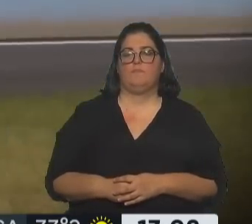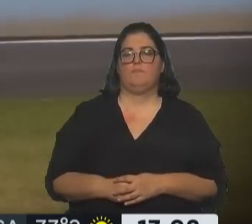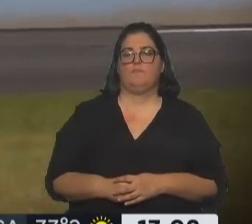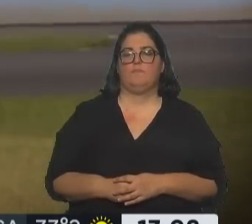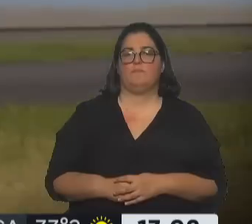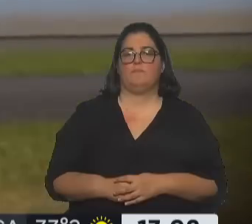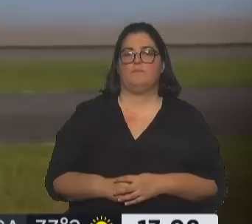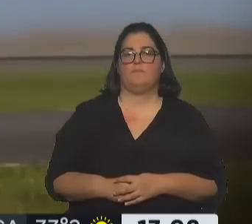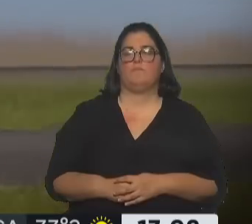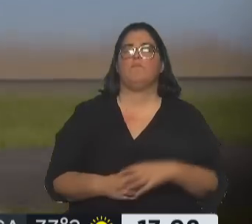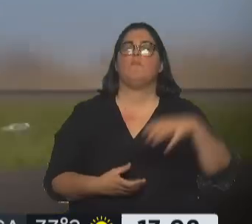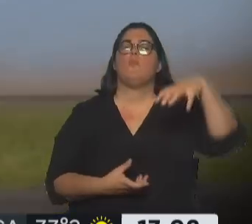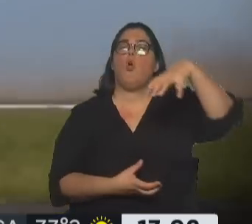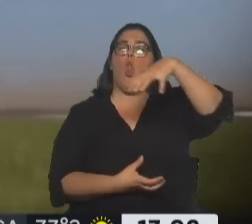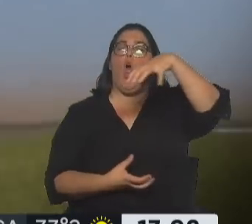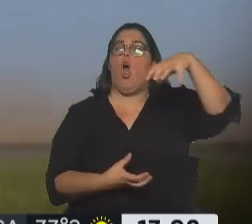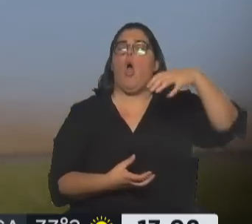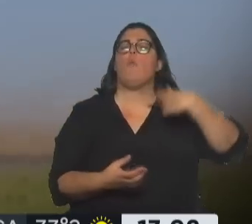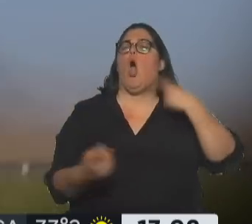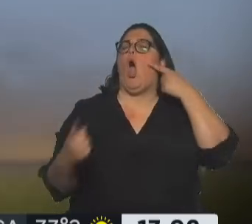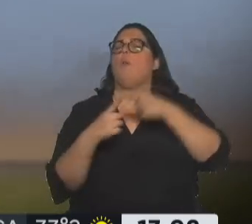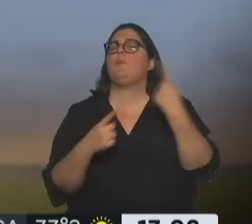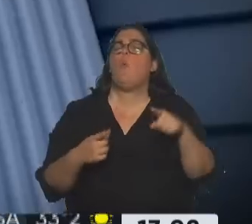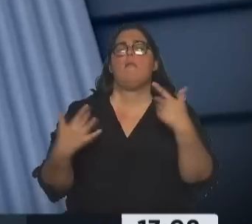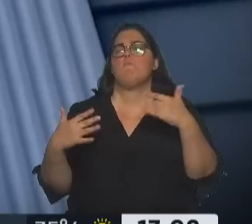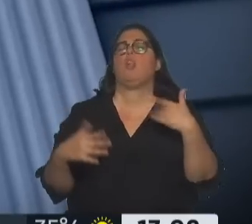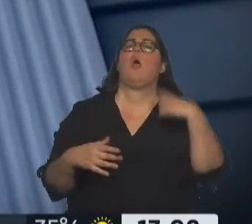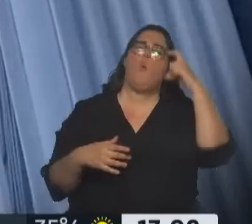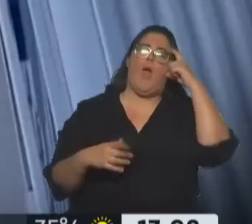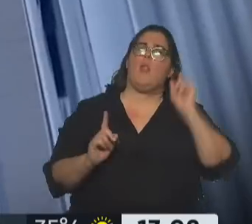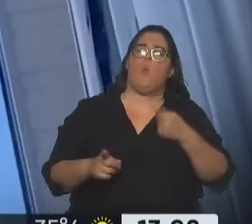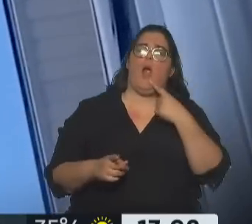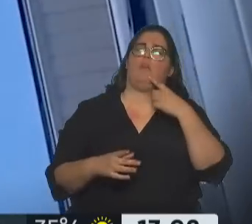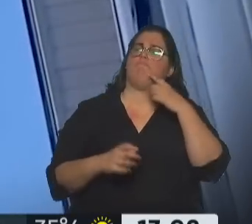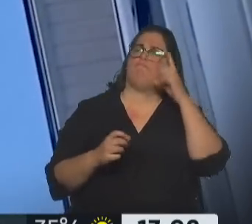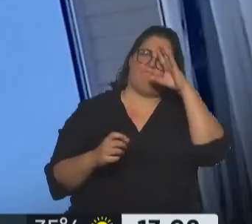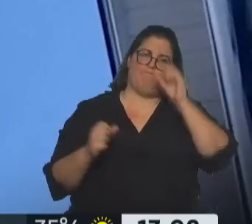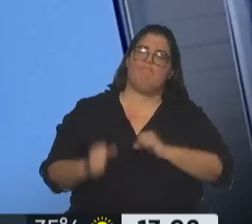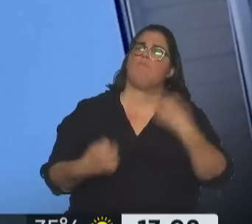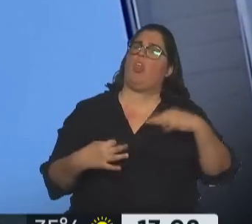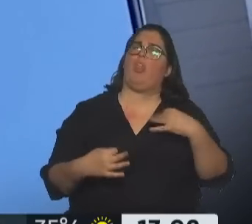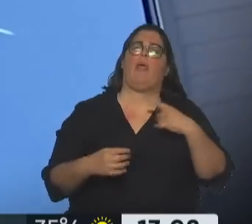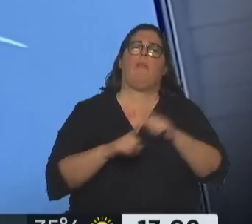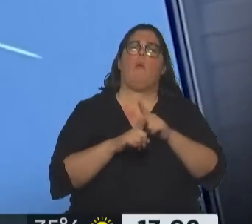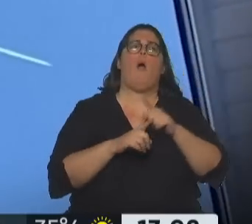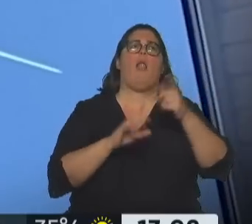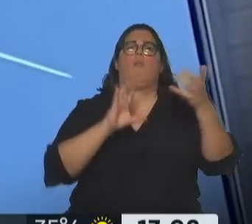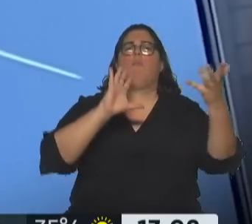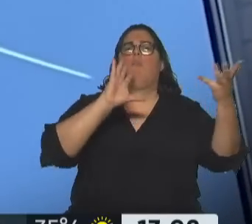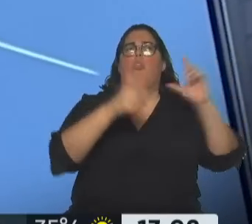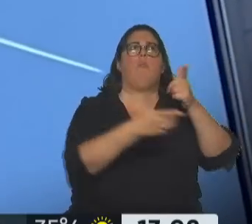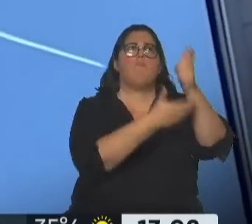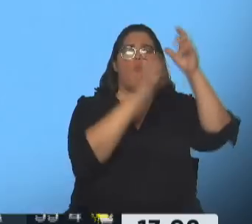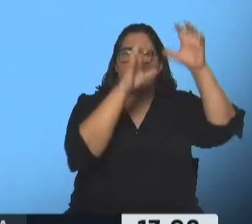Independientemente de la naturaleza del globo, Biden se sintió presionado a derribarlo tras las críticas republicanas sobre la violación del espacio aéreo